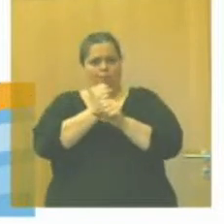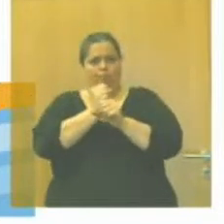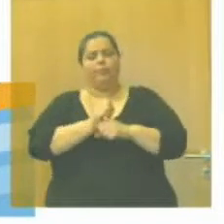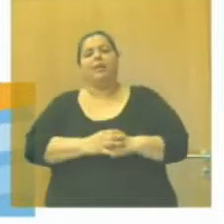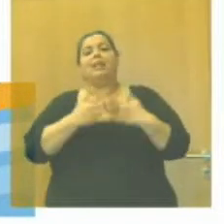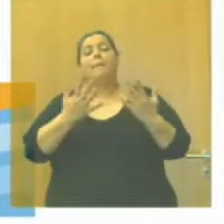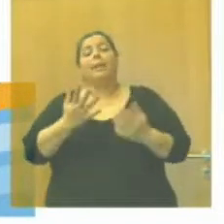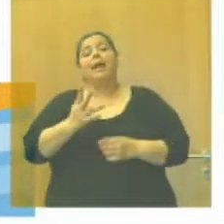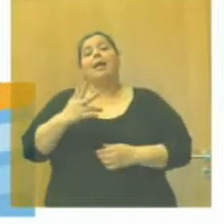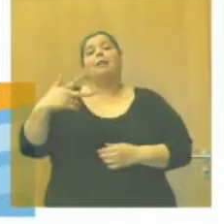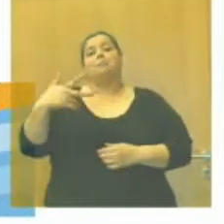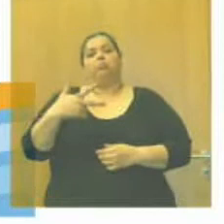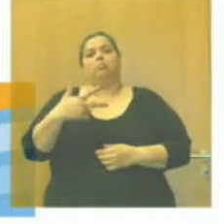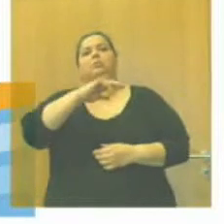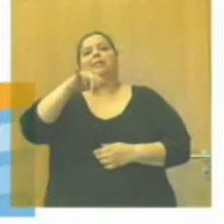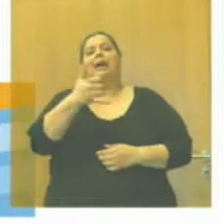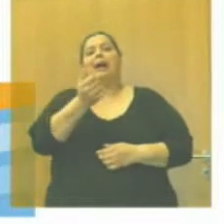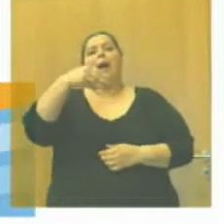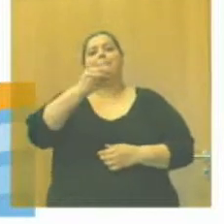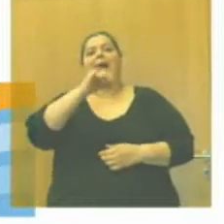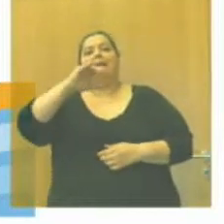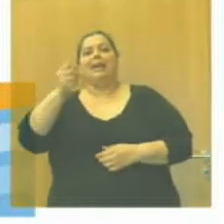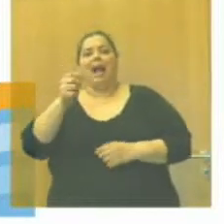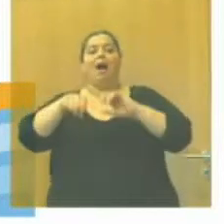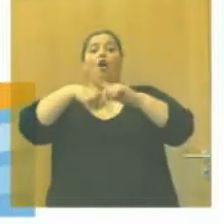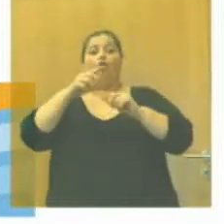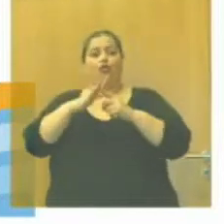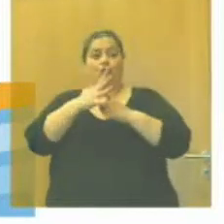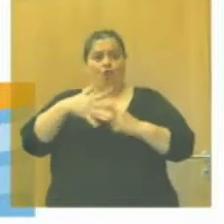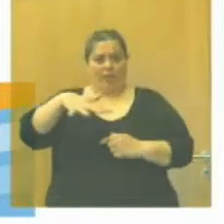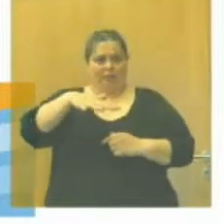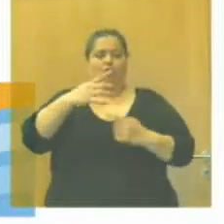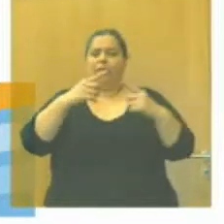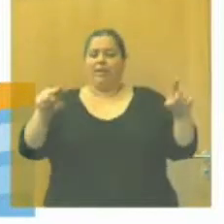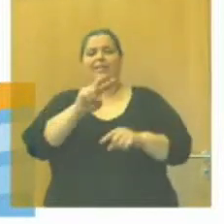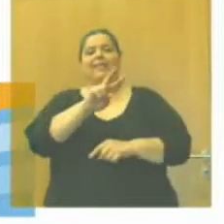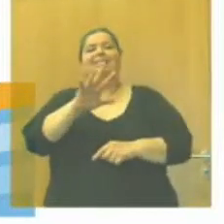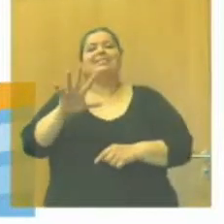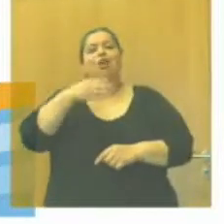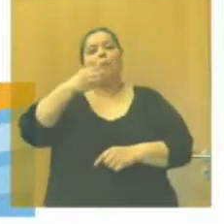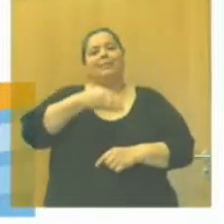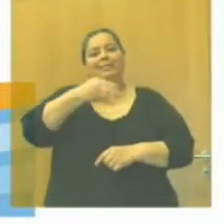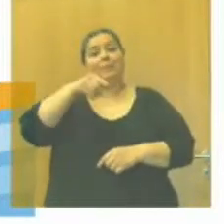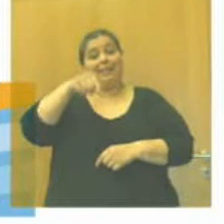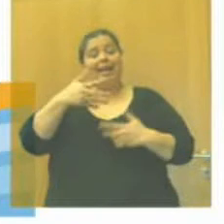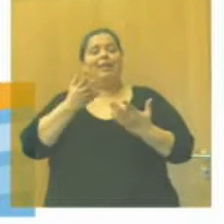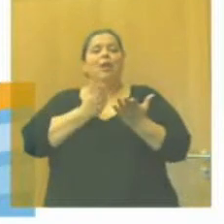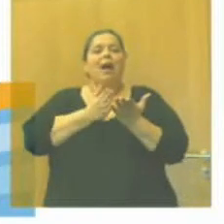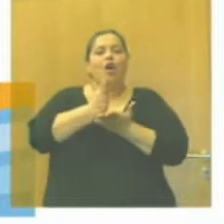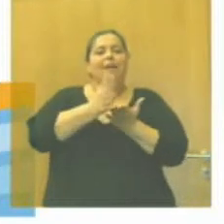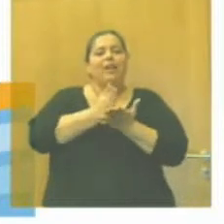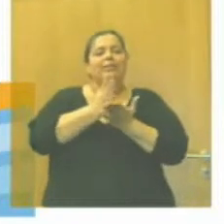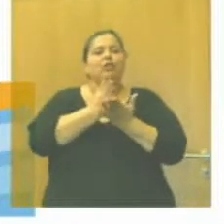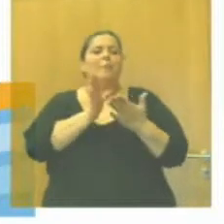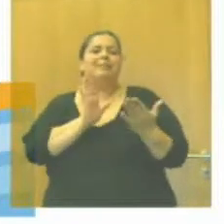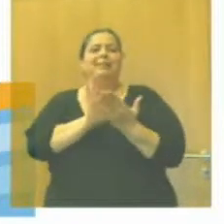En Jamaica, otro contexto, estuvimos con 25 participantes. En ese caso era una colaboración más cercana con